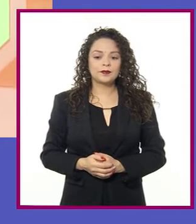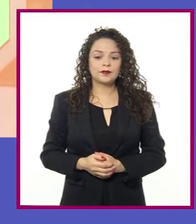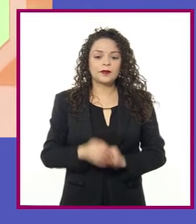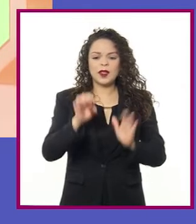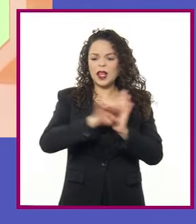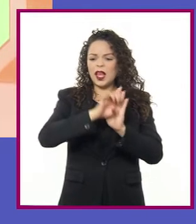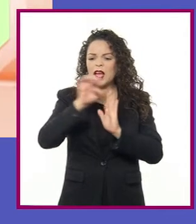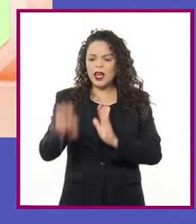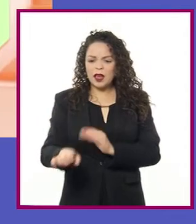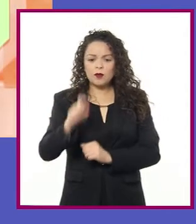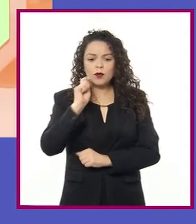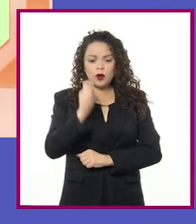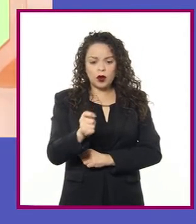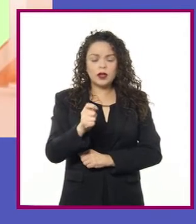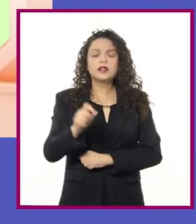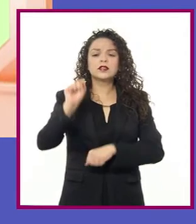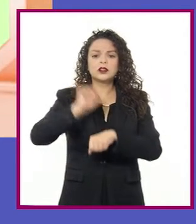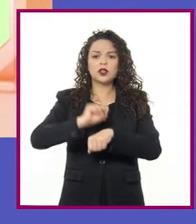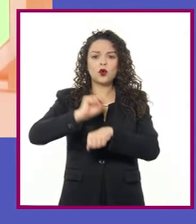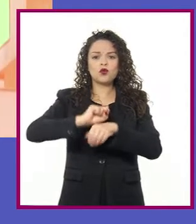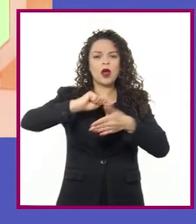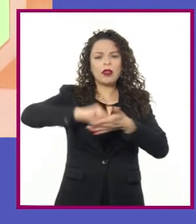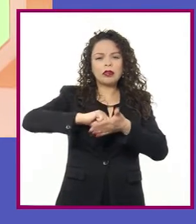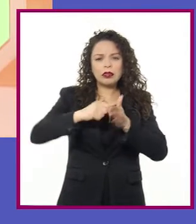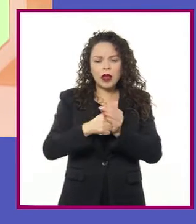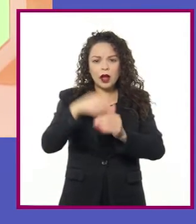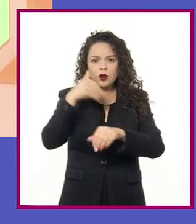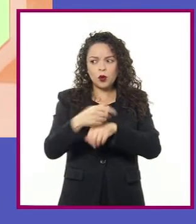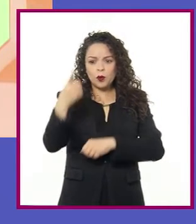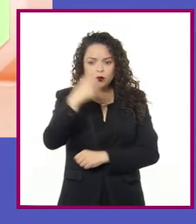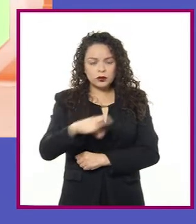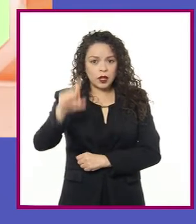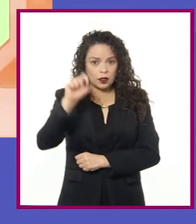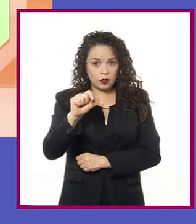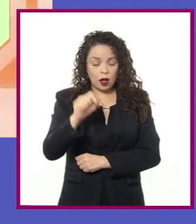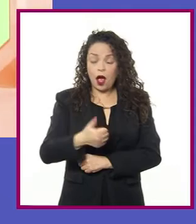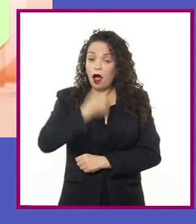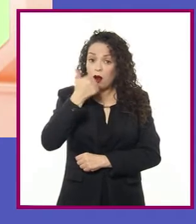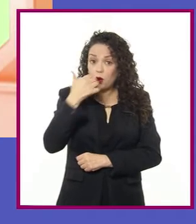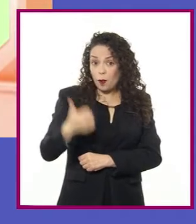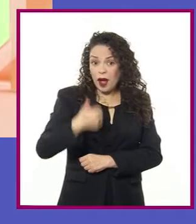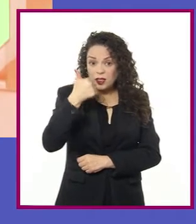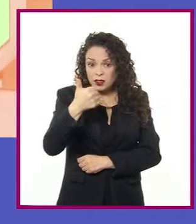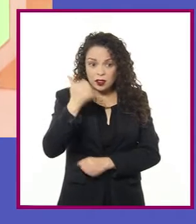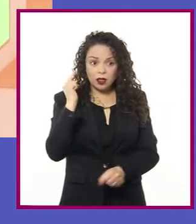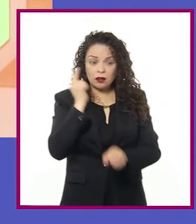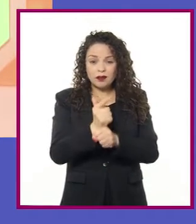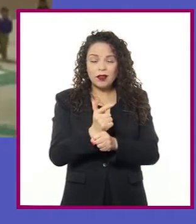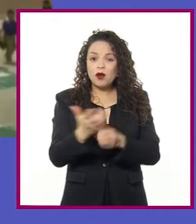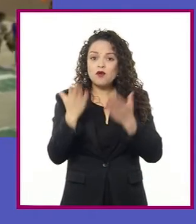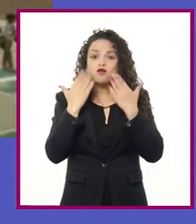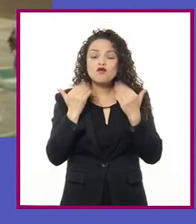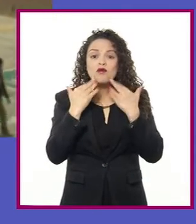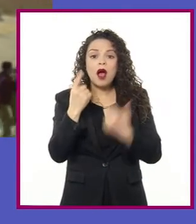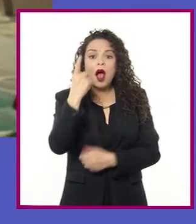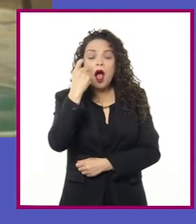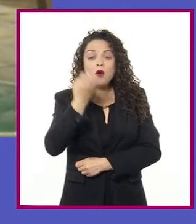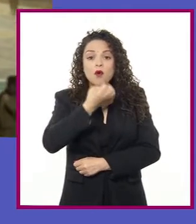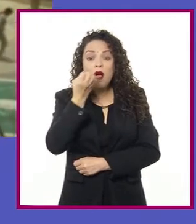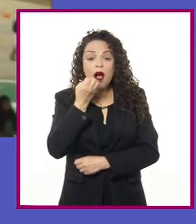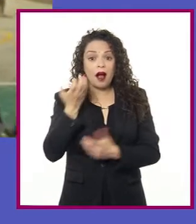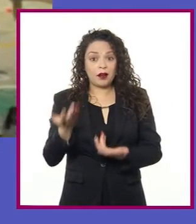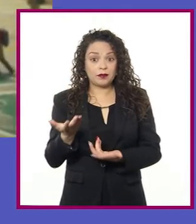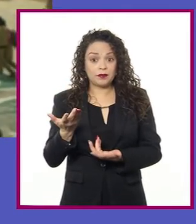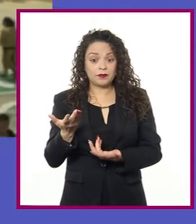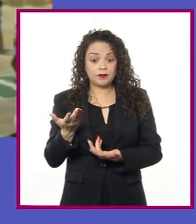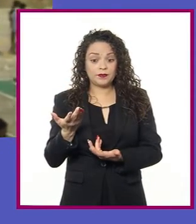la secundaria técnica número 120. Donde 6 alumnos detectaron escasez de agua en su escuela. El